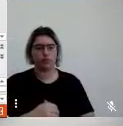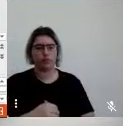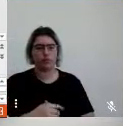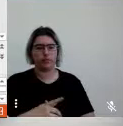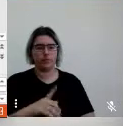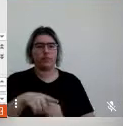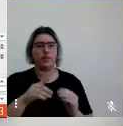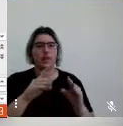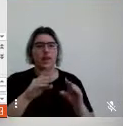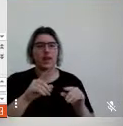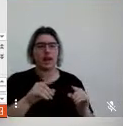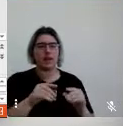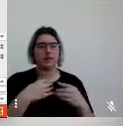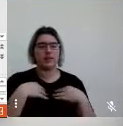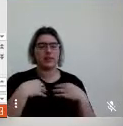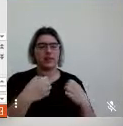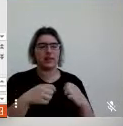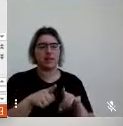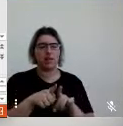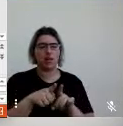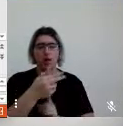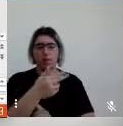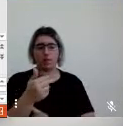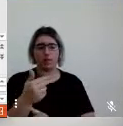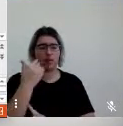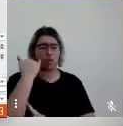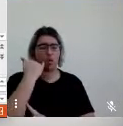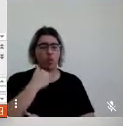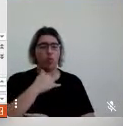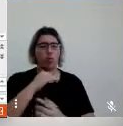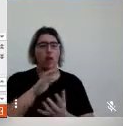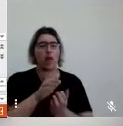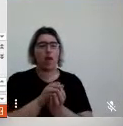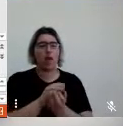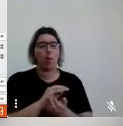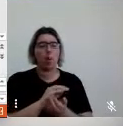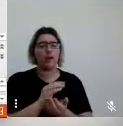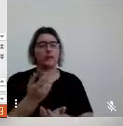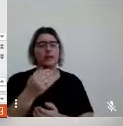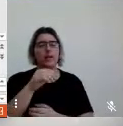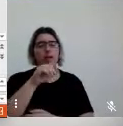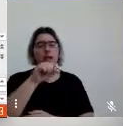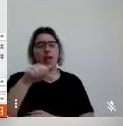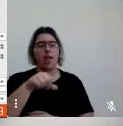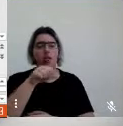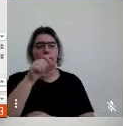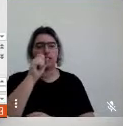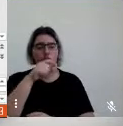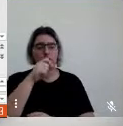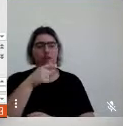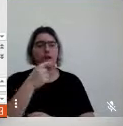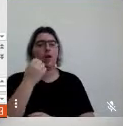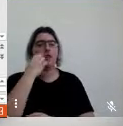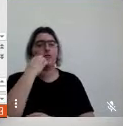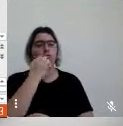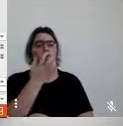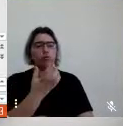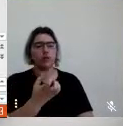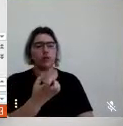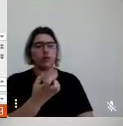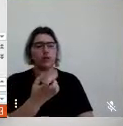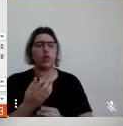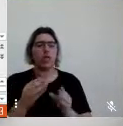sanas, como el pescado azul también, el aguacate, el aceite de oliva, los frutos secos y evitar las grasas saturadas, lo que